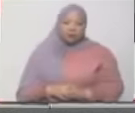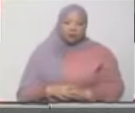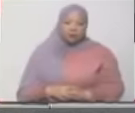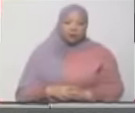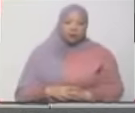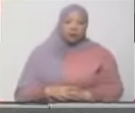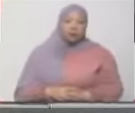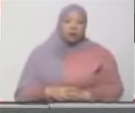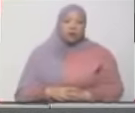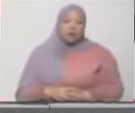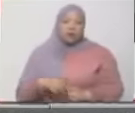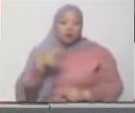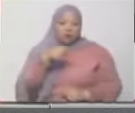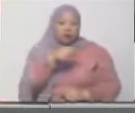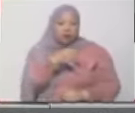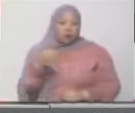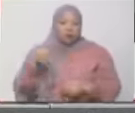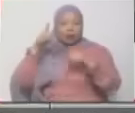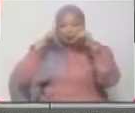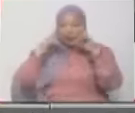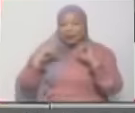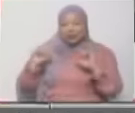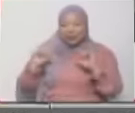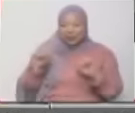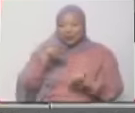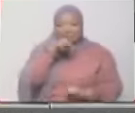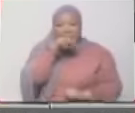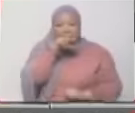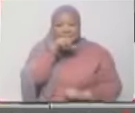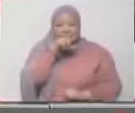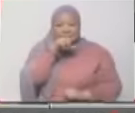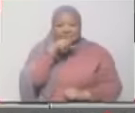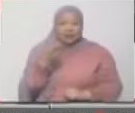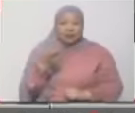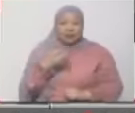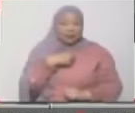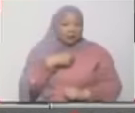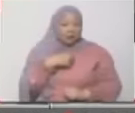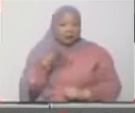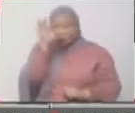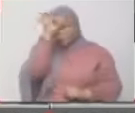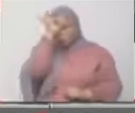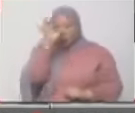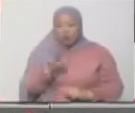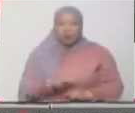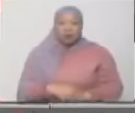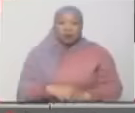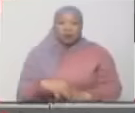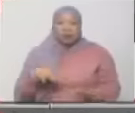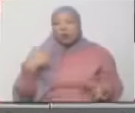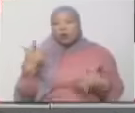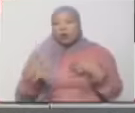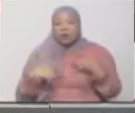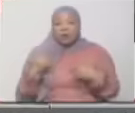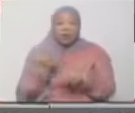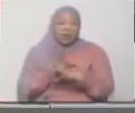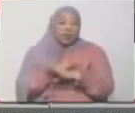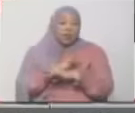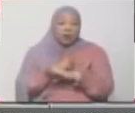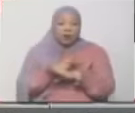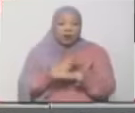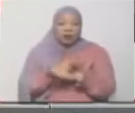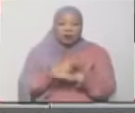Nosotros los expertos hablamos como expertos. No podemos hablar como no expertos, ¿verdad? Una actividad lúdica.